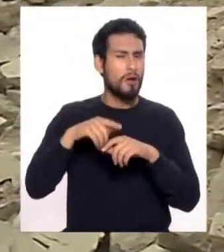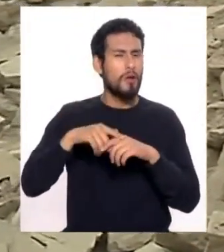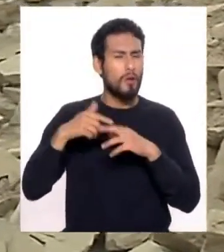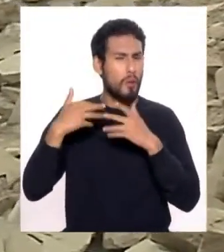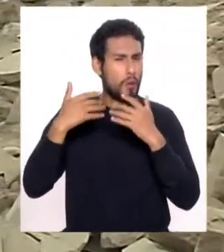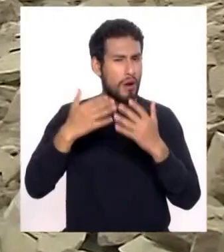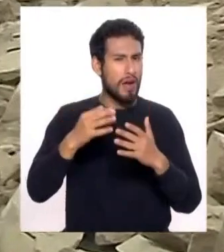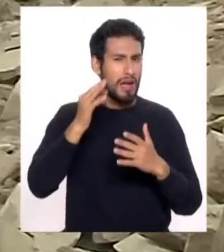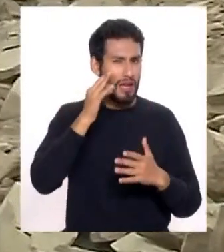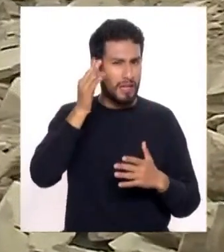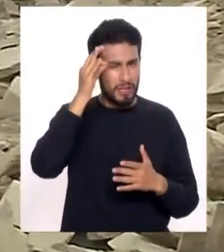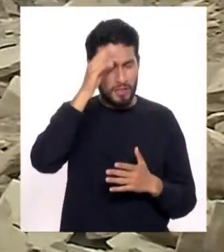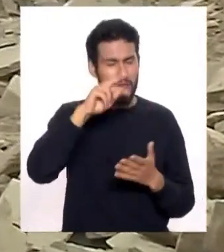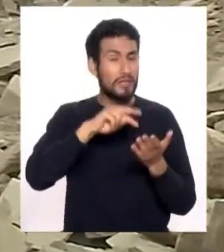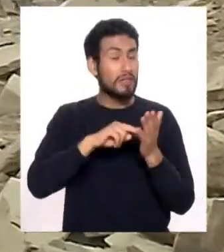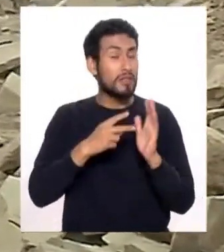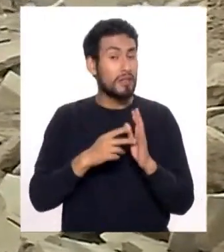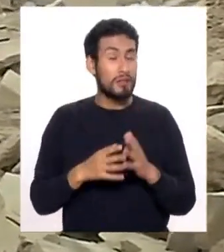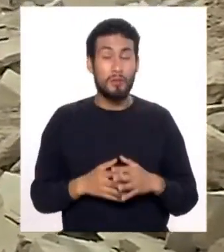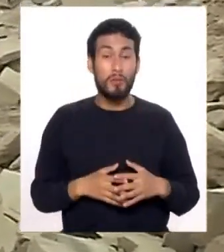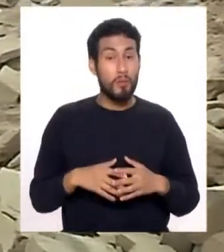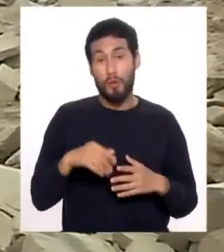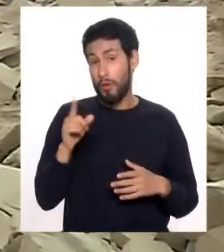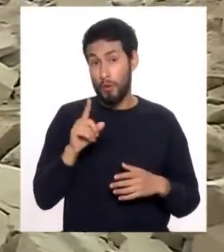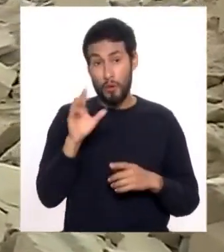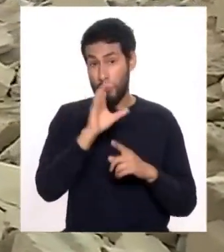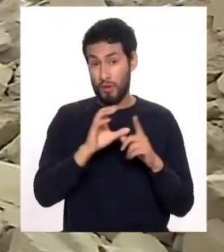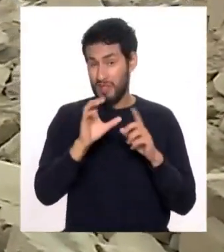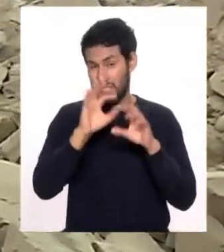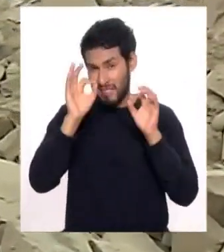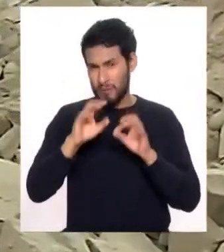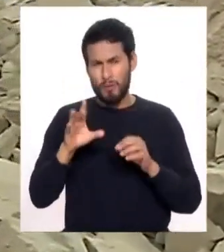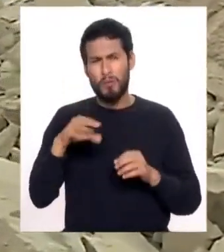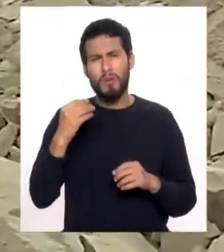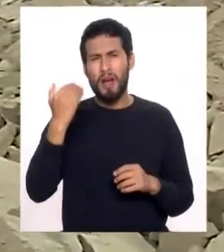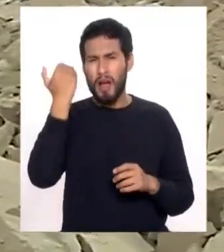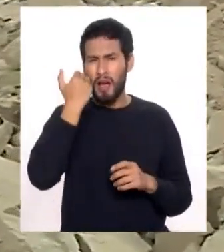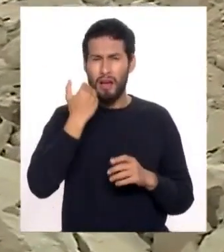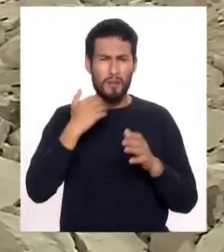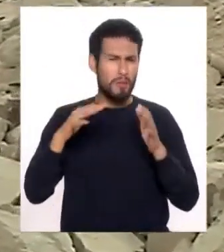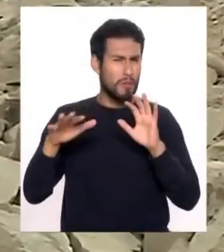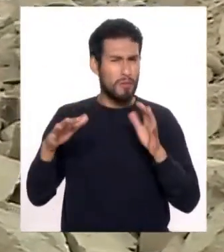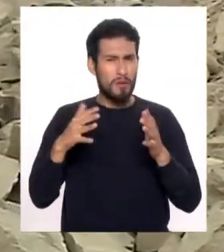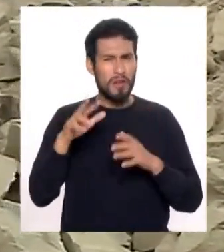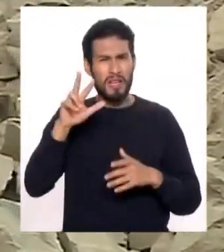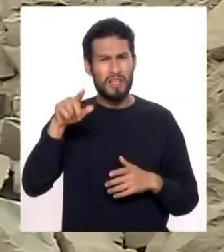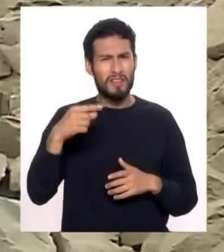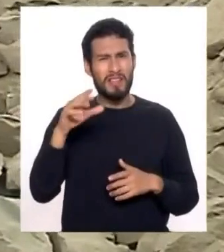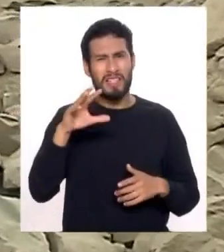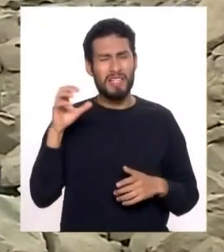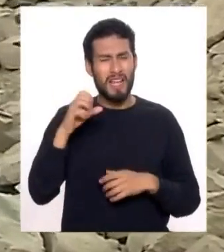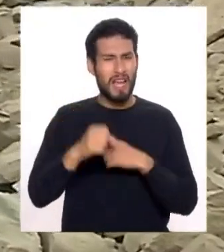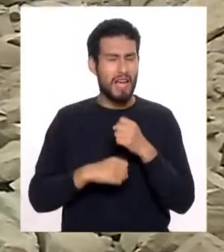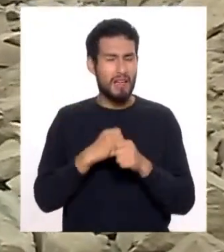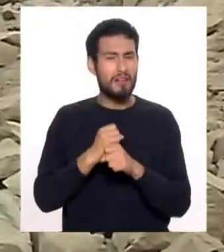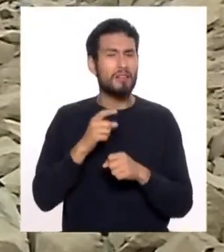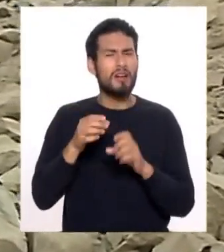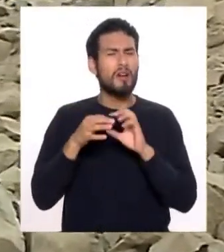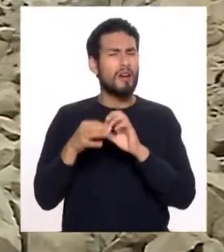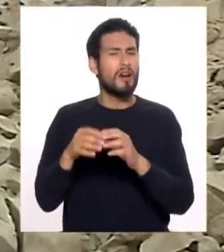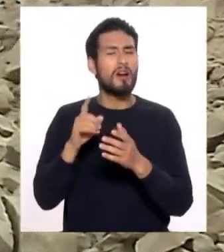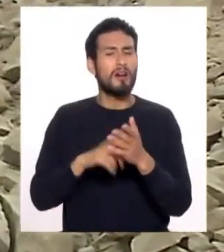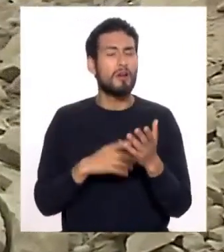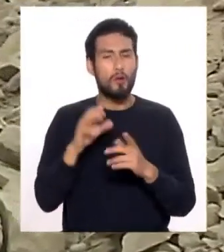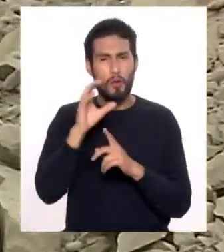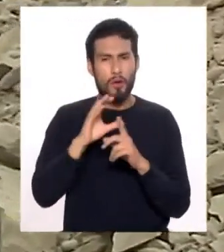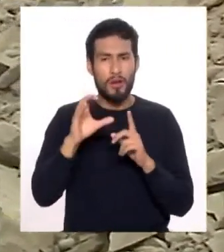formativo incaico. Eso quiere decir que de pronto no tiene una cultura determinada, porque tiene una antigüedad aproximadamente de 3.500 años y se le relaciona mucho